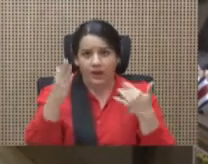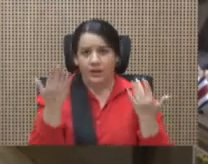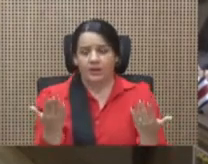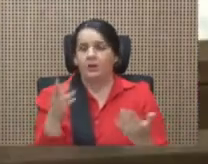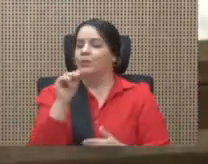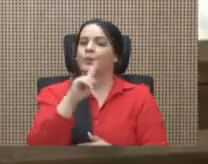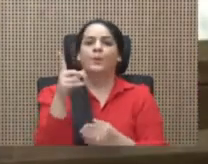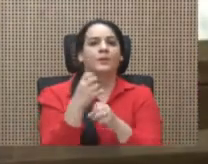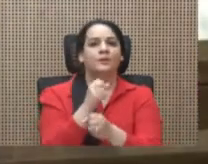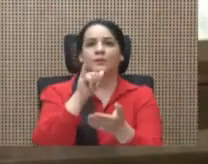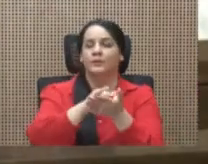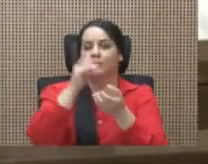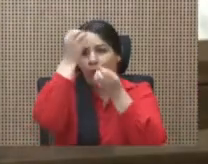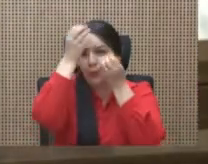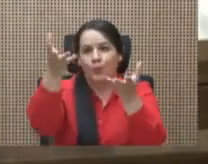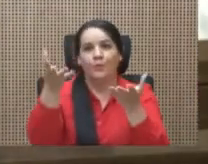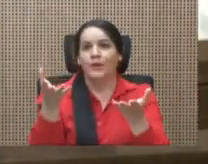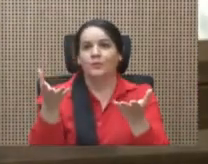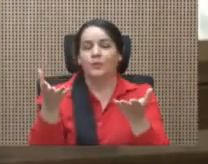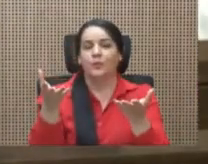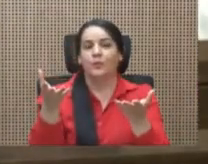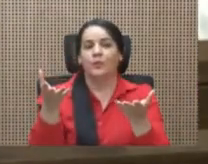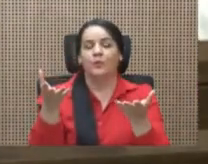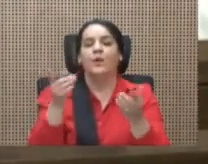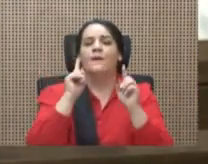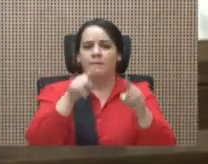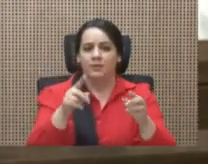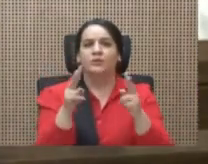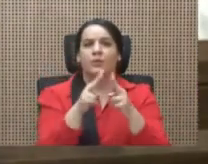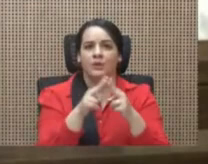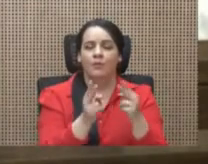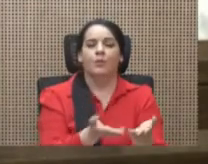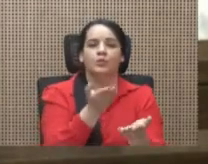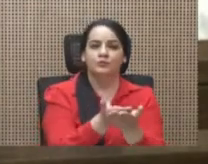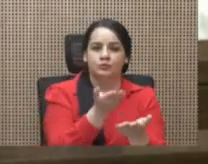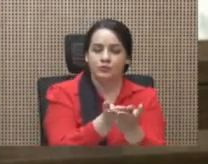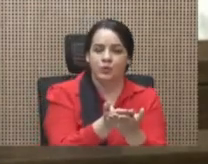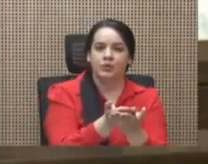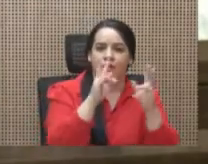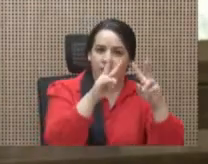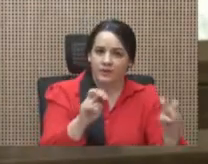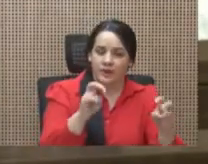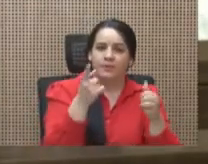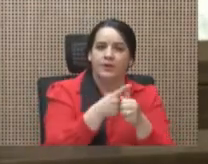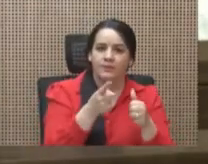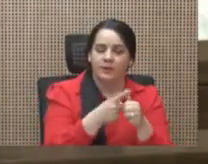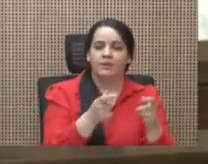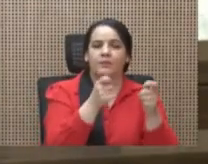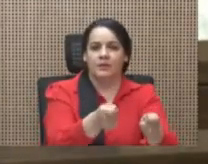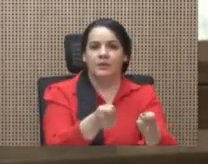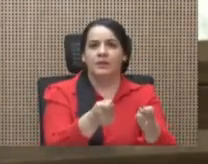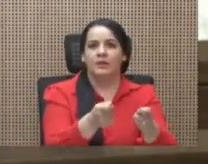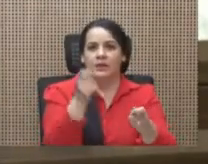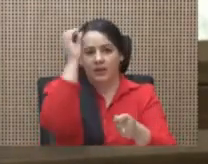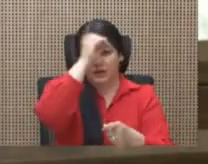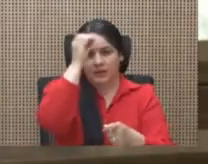estoy haciendo eso, estoy informando nada más. Vamos a conocer la moción de revisión, la presentada primero en tiempo. Ah, ok, el criterio se